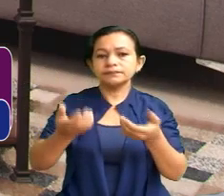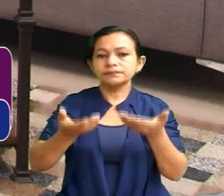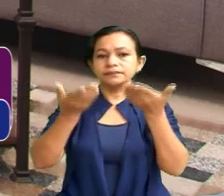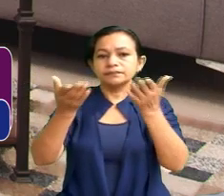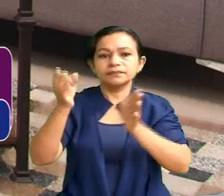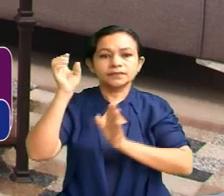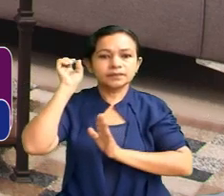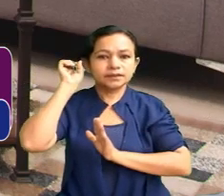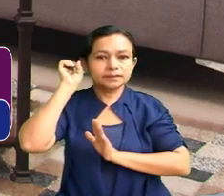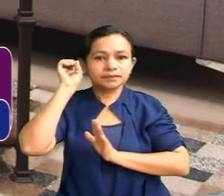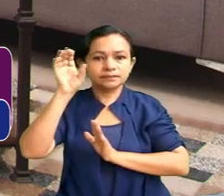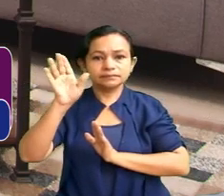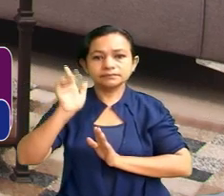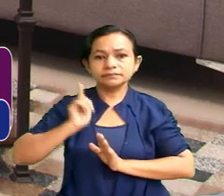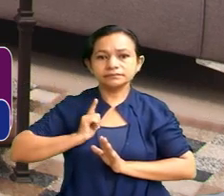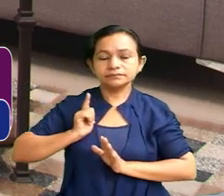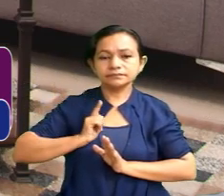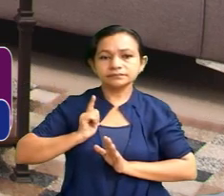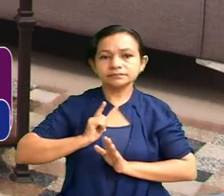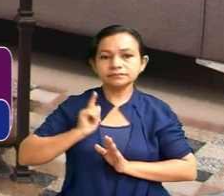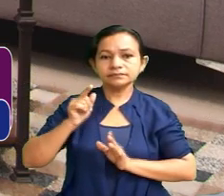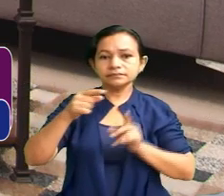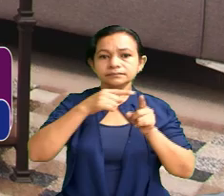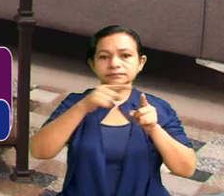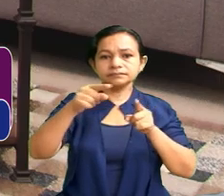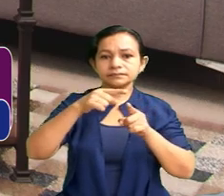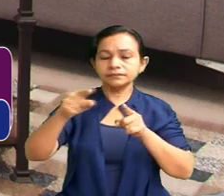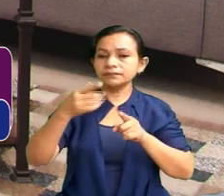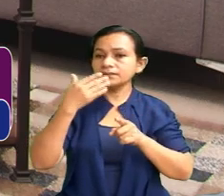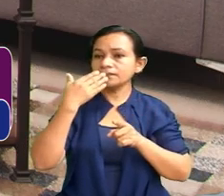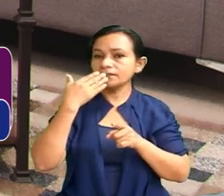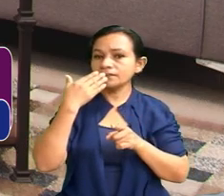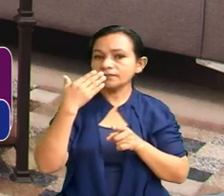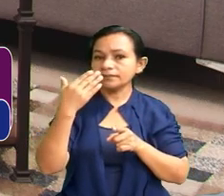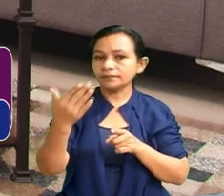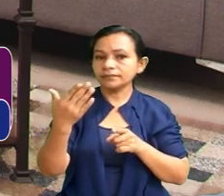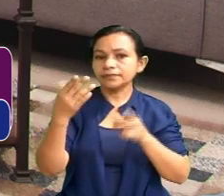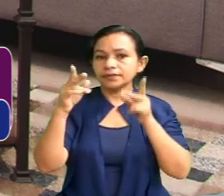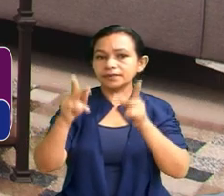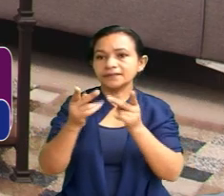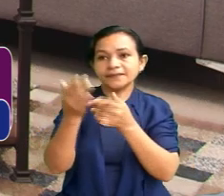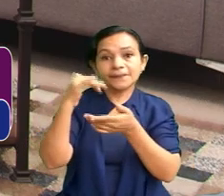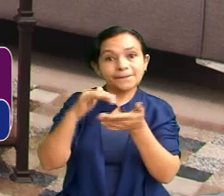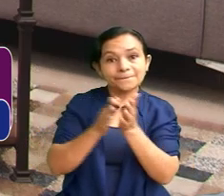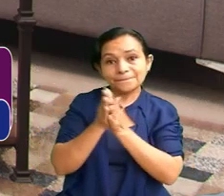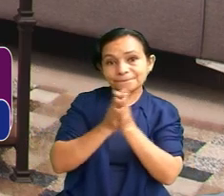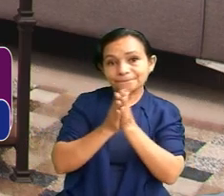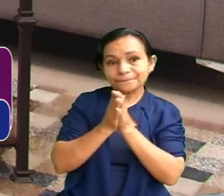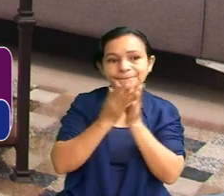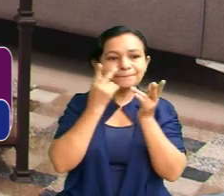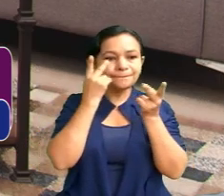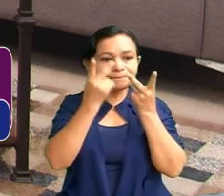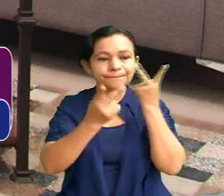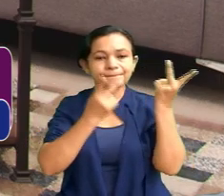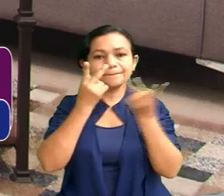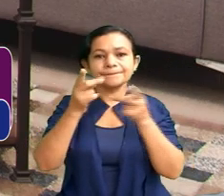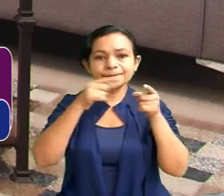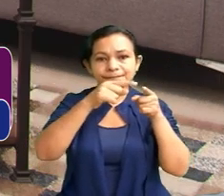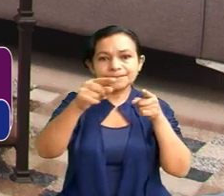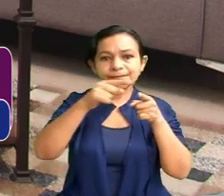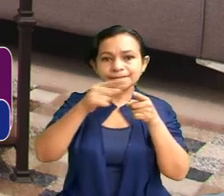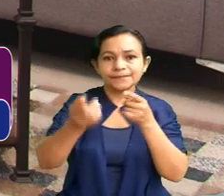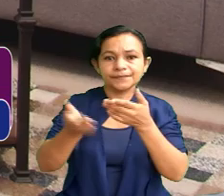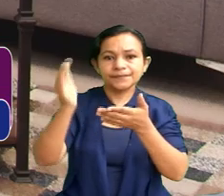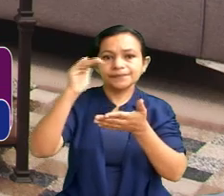para garantizar que en el municipio haya buenas opciones y que la gente quiera volver verdad que quiera volver a visitar el municipio que quiera